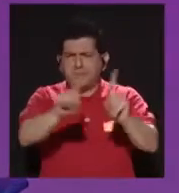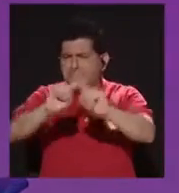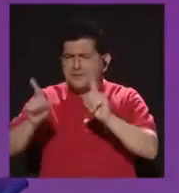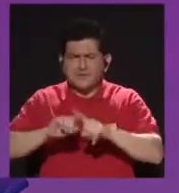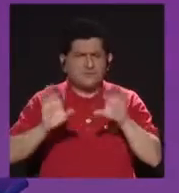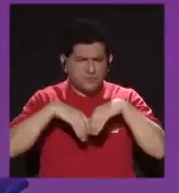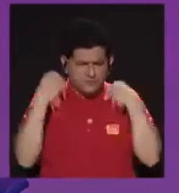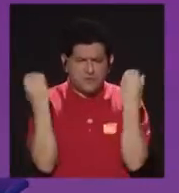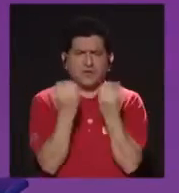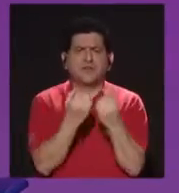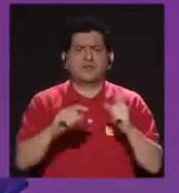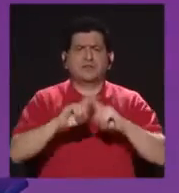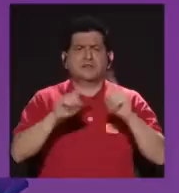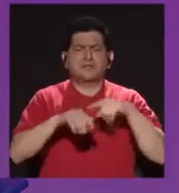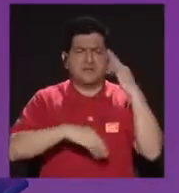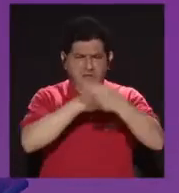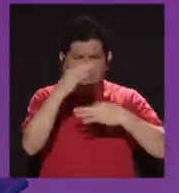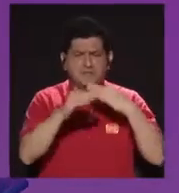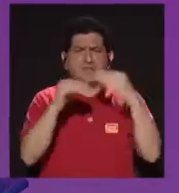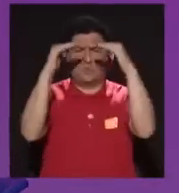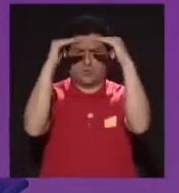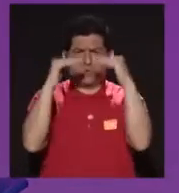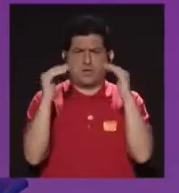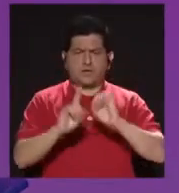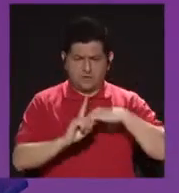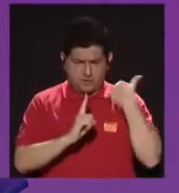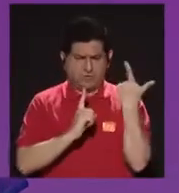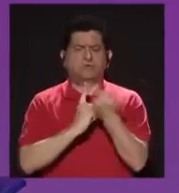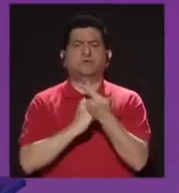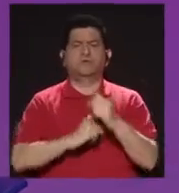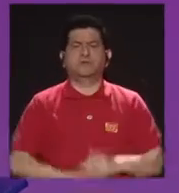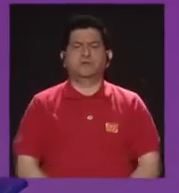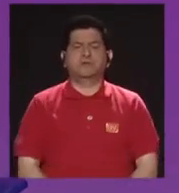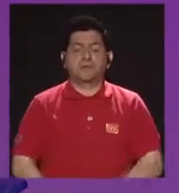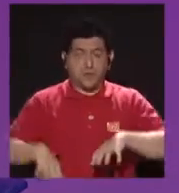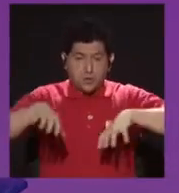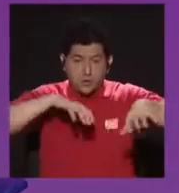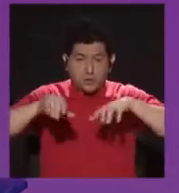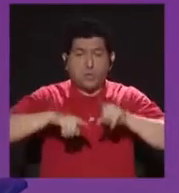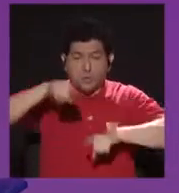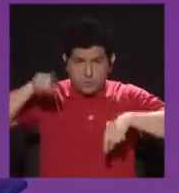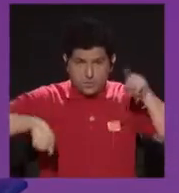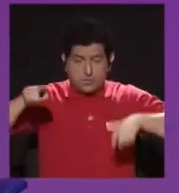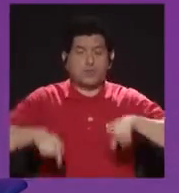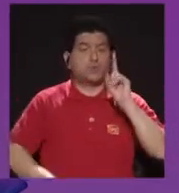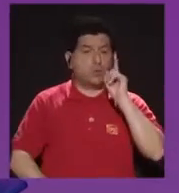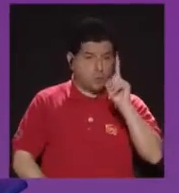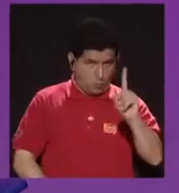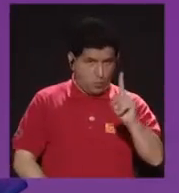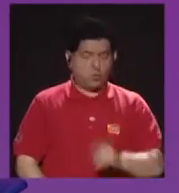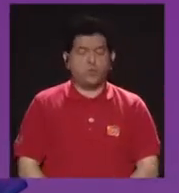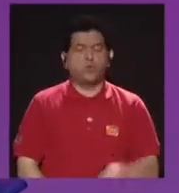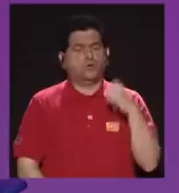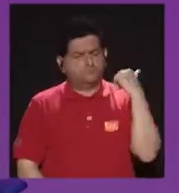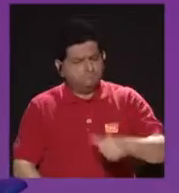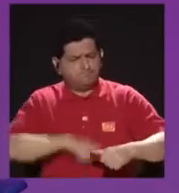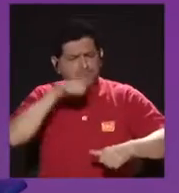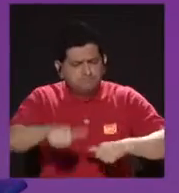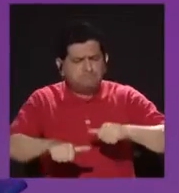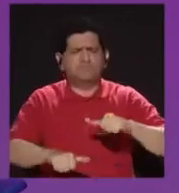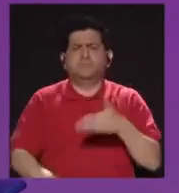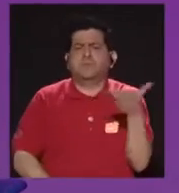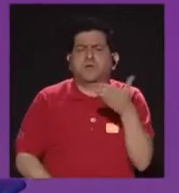de en varios estratos sociales y el universidad es uno de esos movimientos que ha venido luchando por los